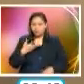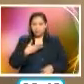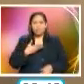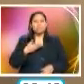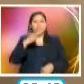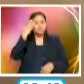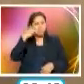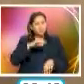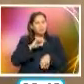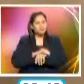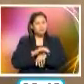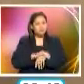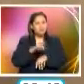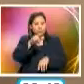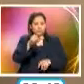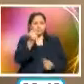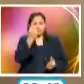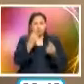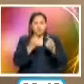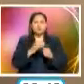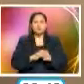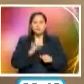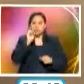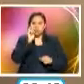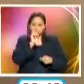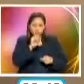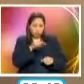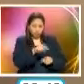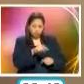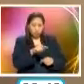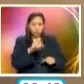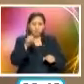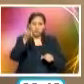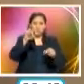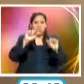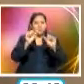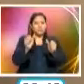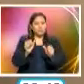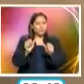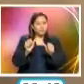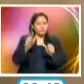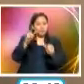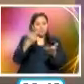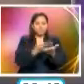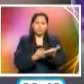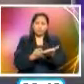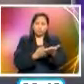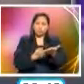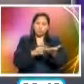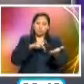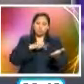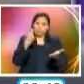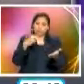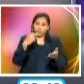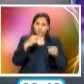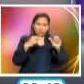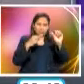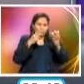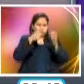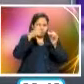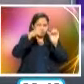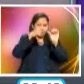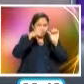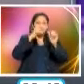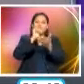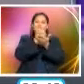nuestros amigos han tenido la ocasión de ver a estos grandes artistas que dibujan tu nombre en un granito de